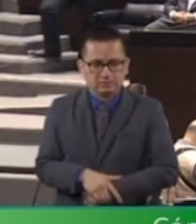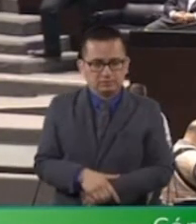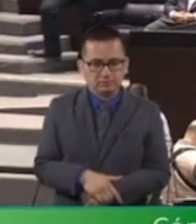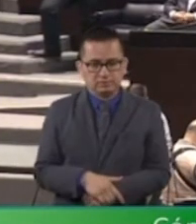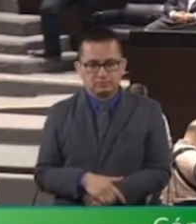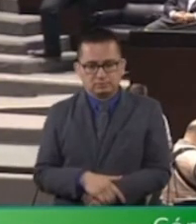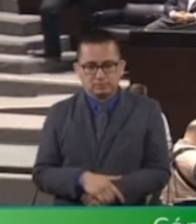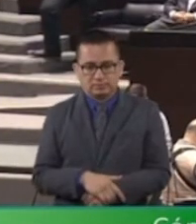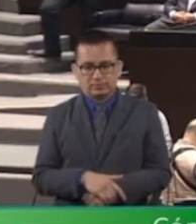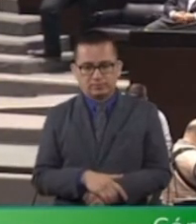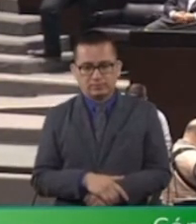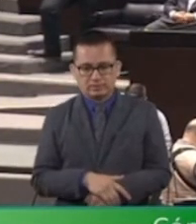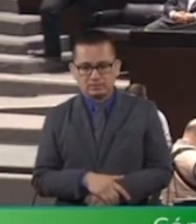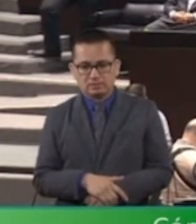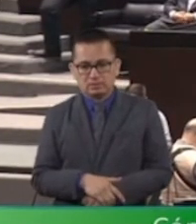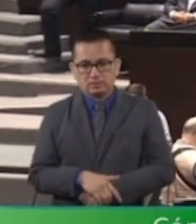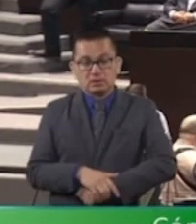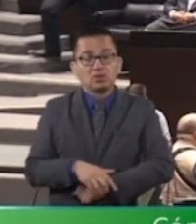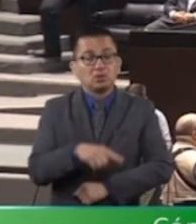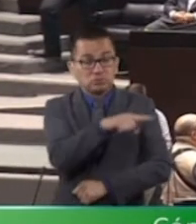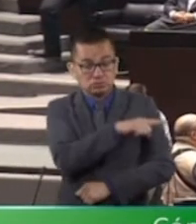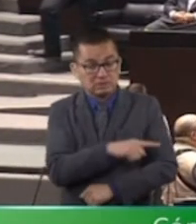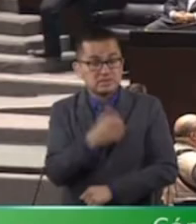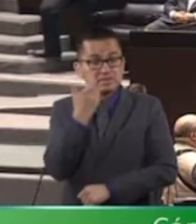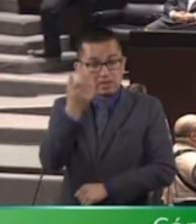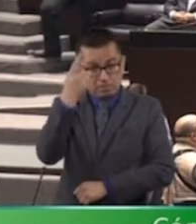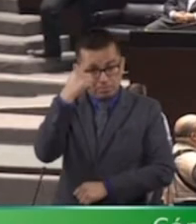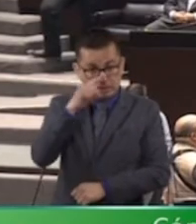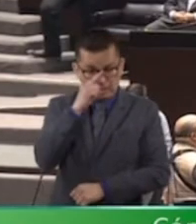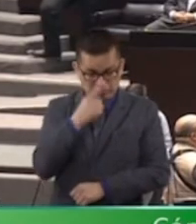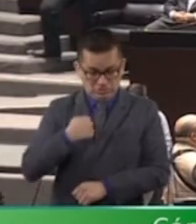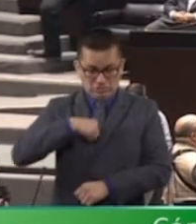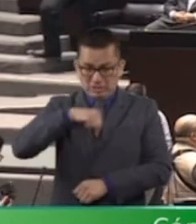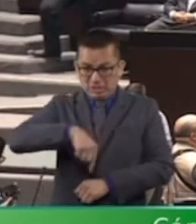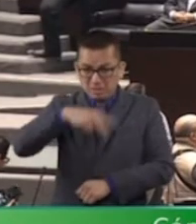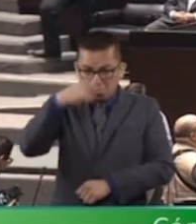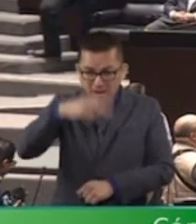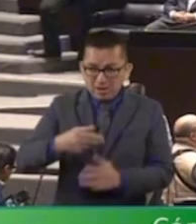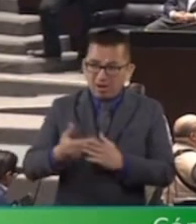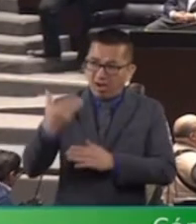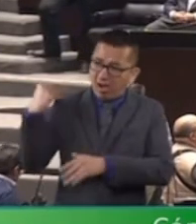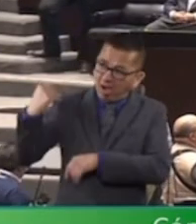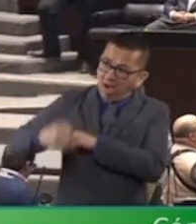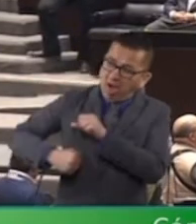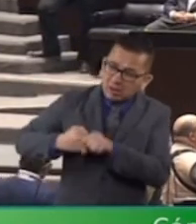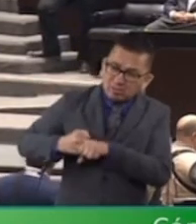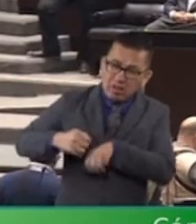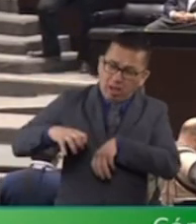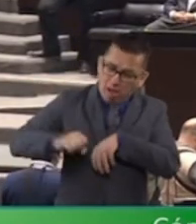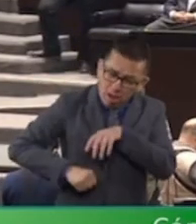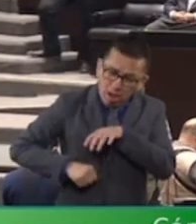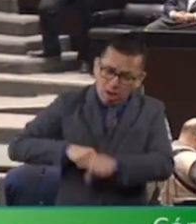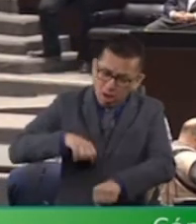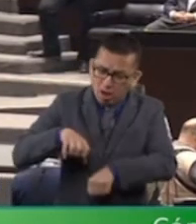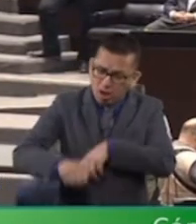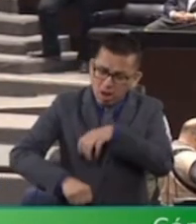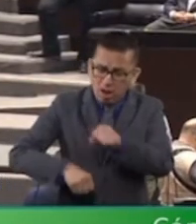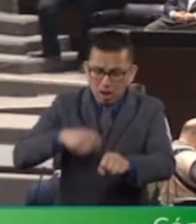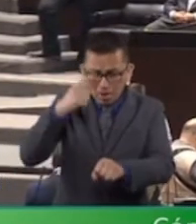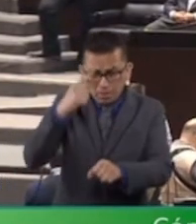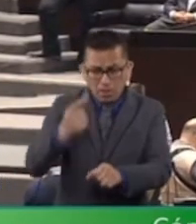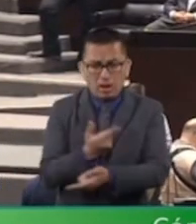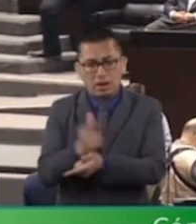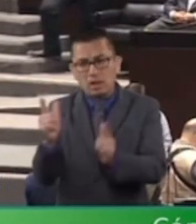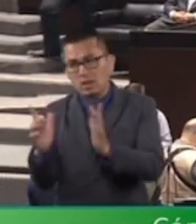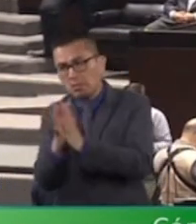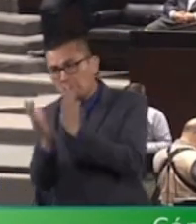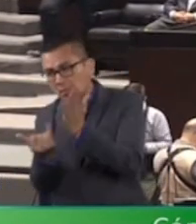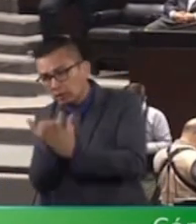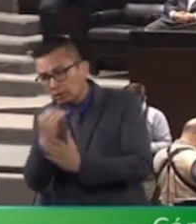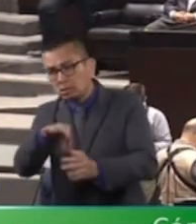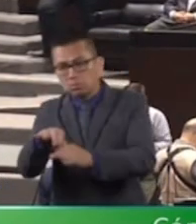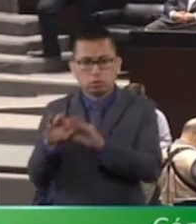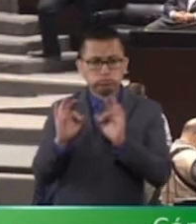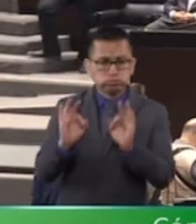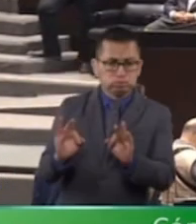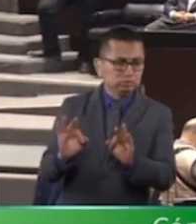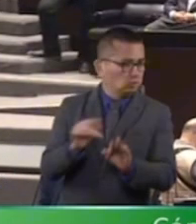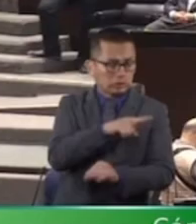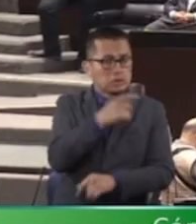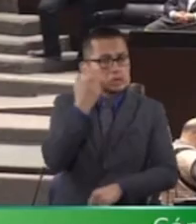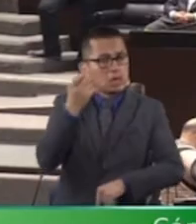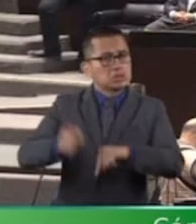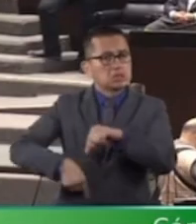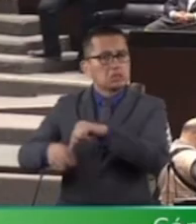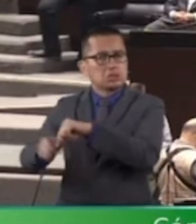Y así quieren violentar la democracia que tanto costó construir, violentando lo que los llevó aquí y la Corte.